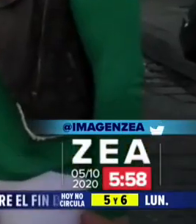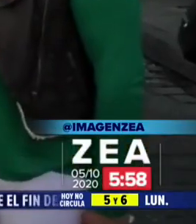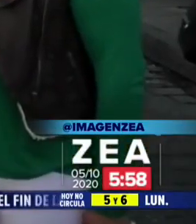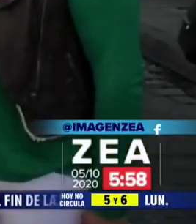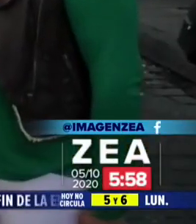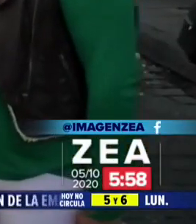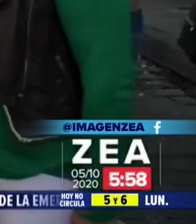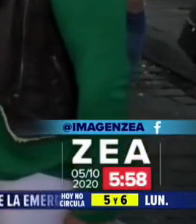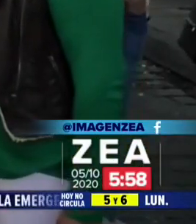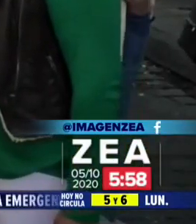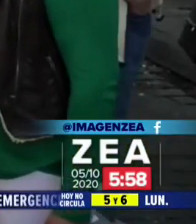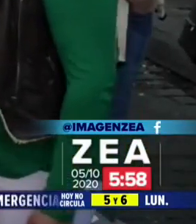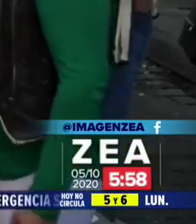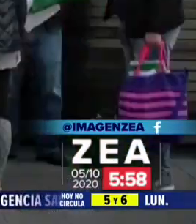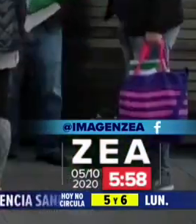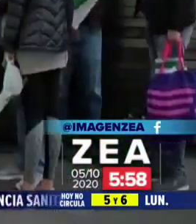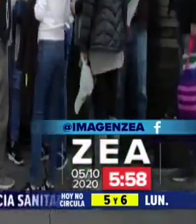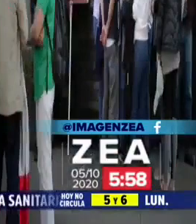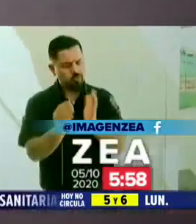los regímenes.